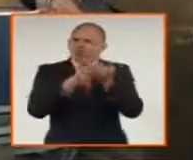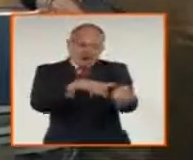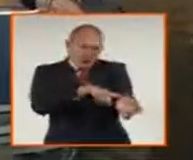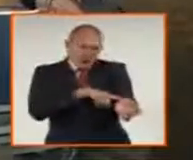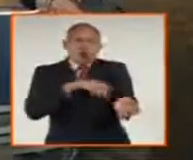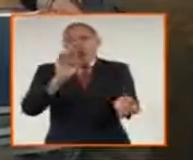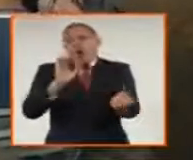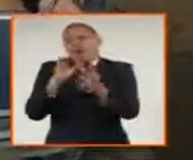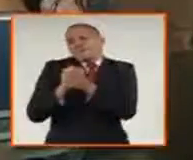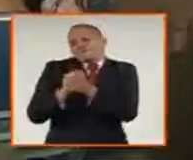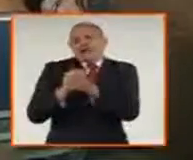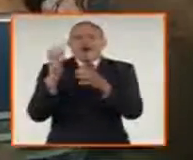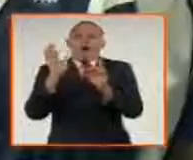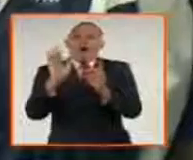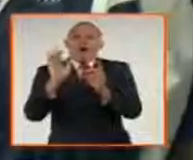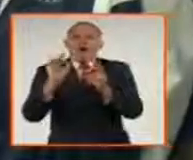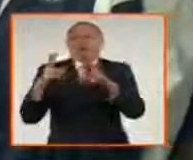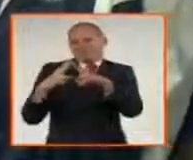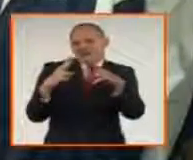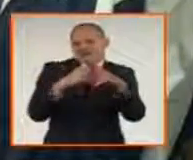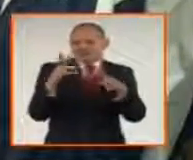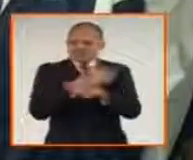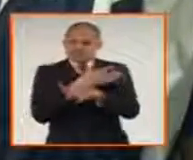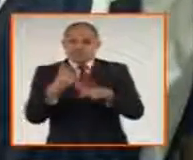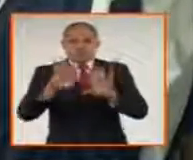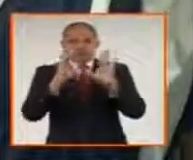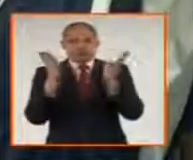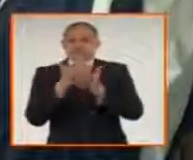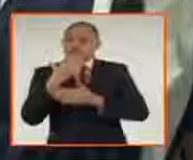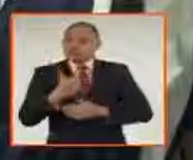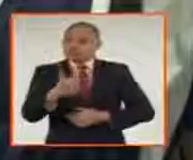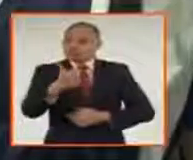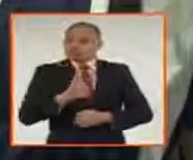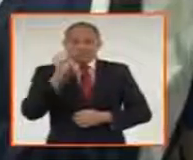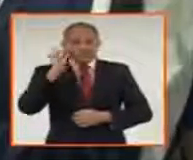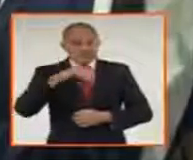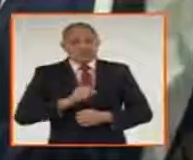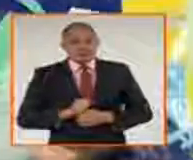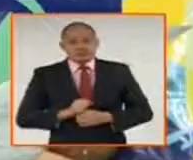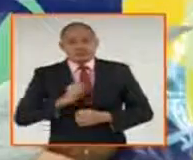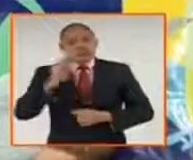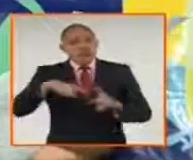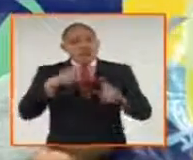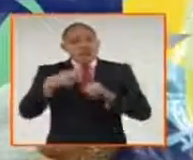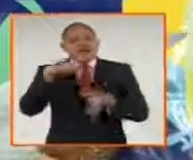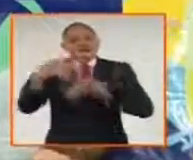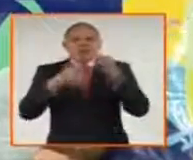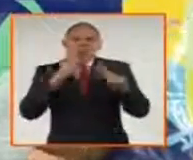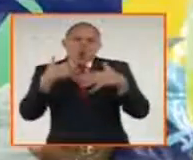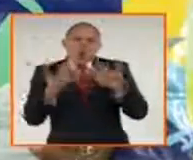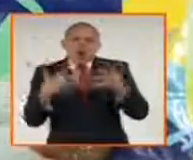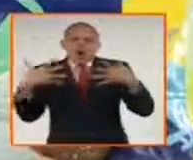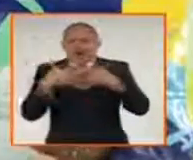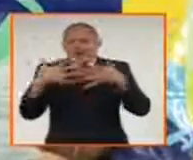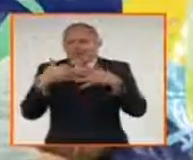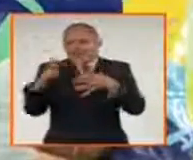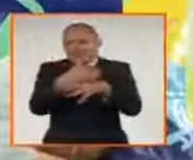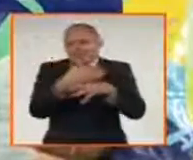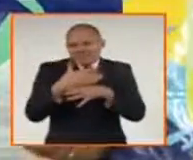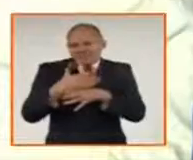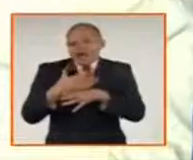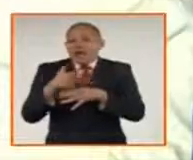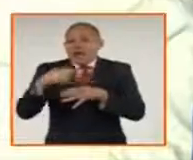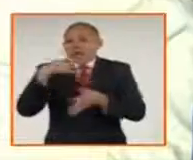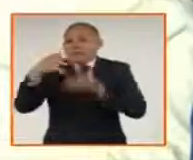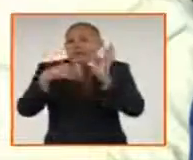el reconocimiento a la multiparentalidad y las relaciones socioafectivas caracterizan